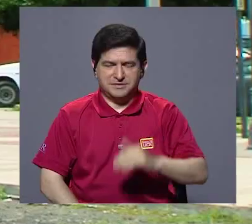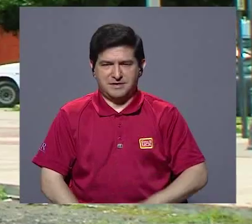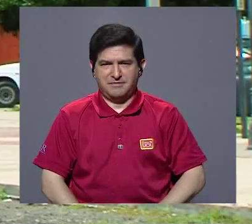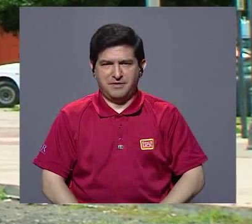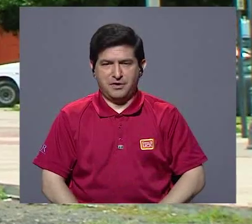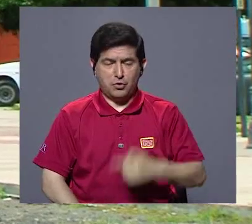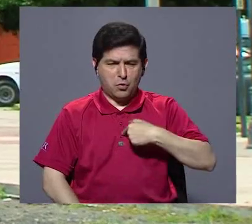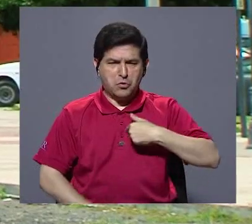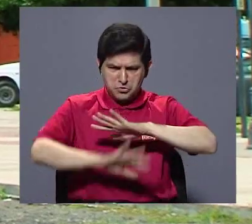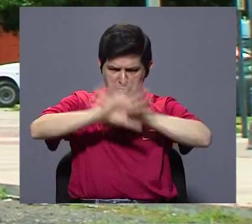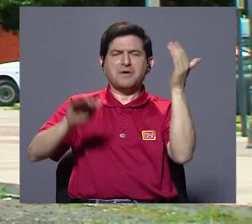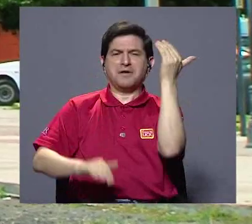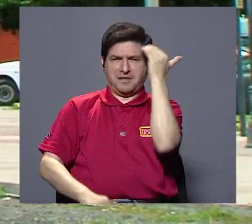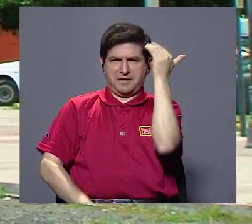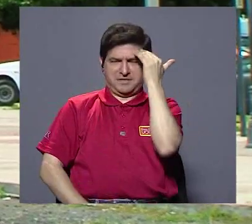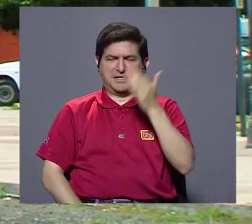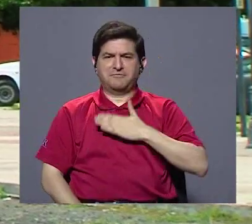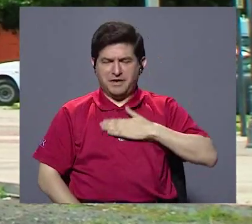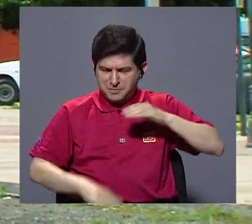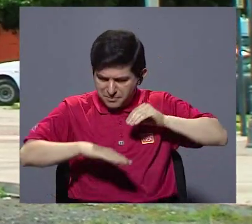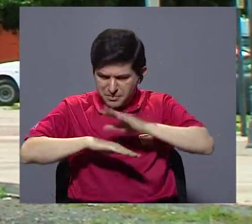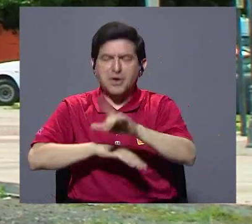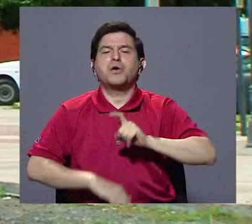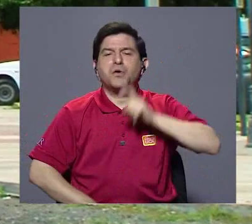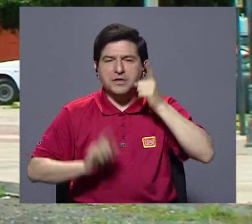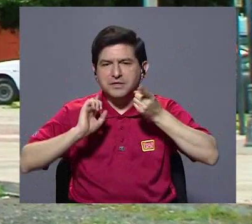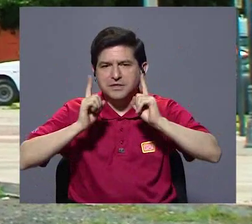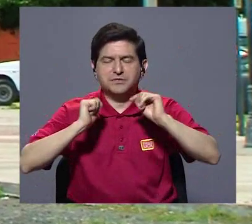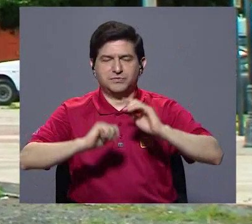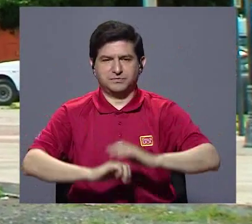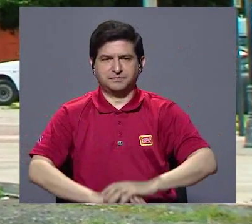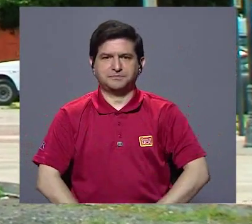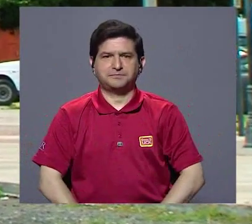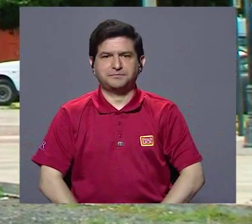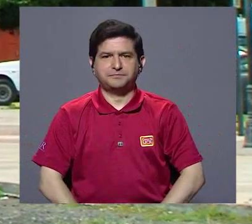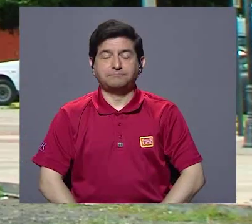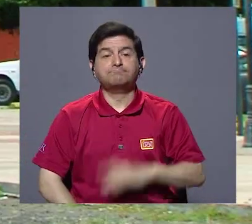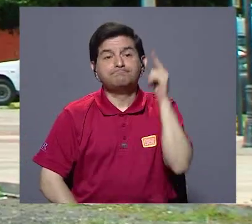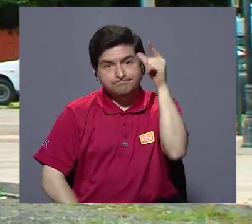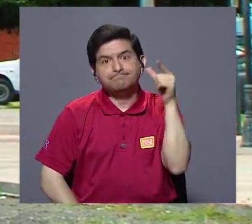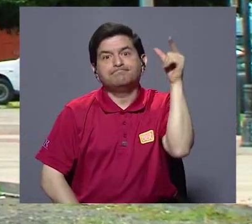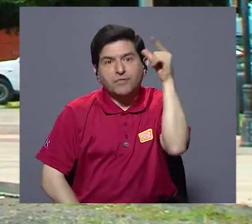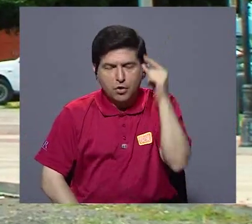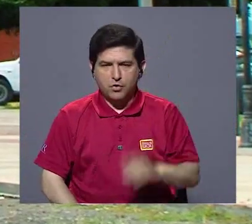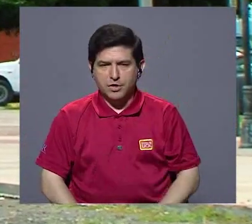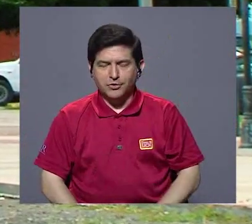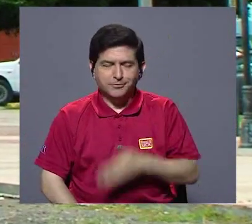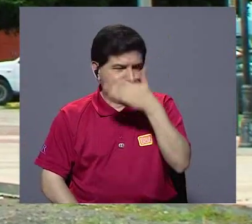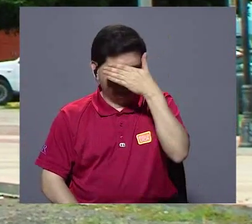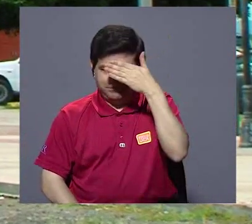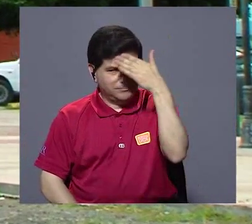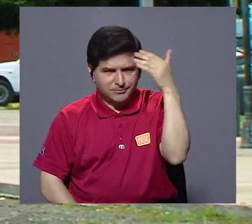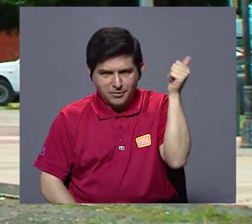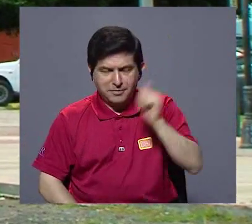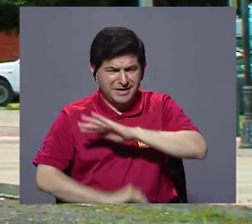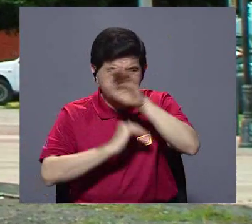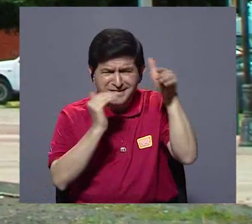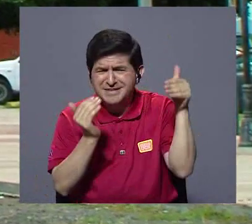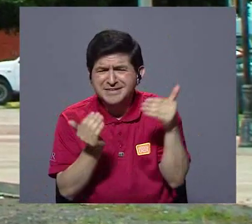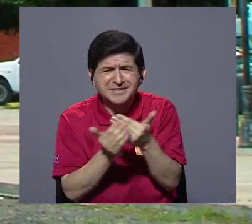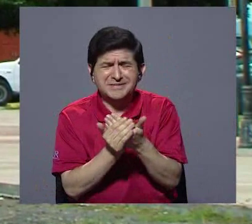Siempre supe y siempre tuve clara cuál fue mi orientación sexual, ¿verdad? Obviamente sin dejar